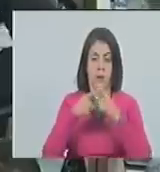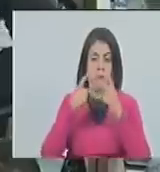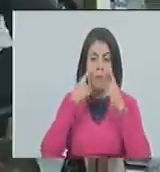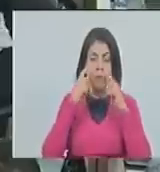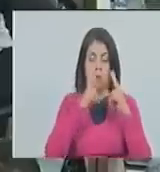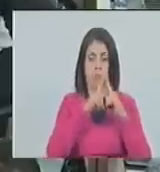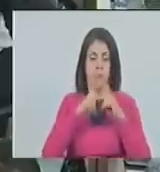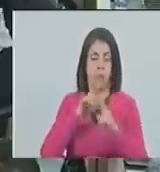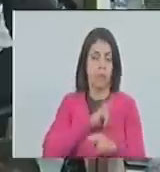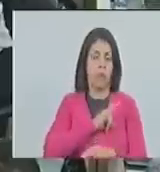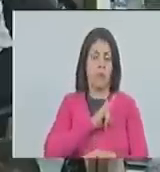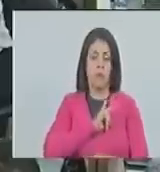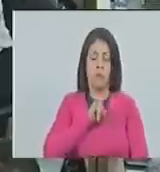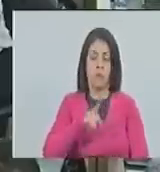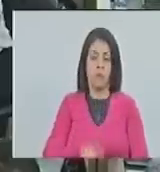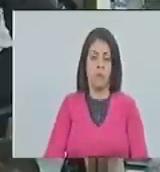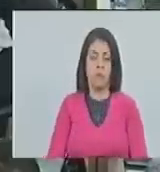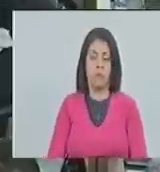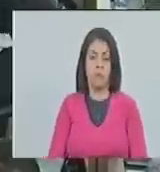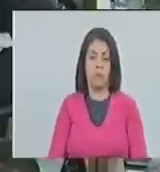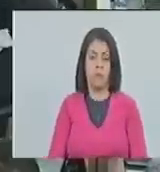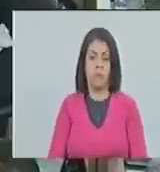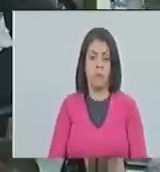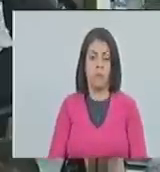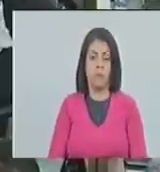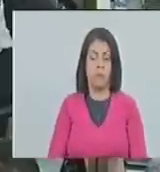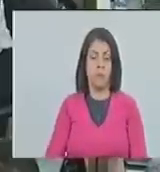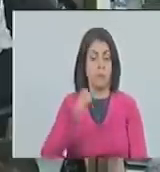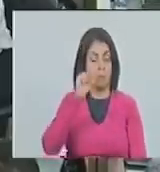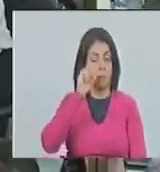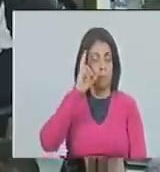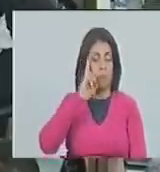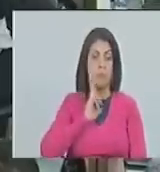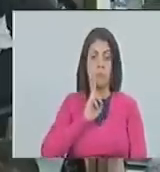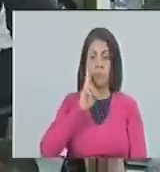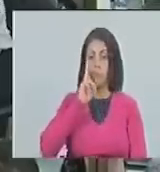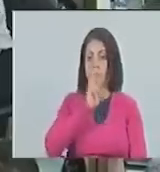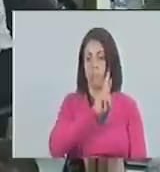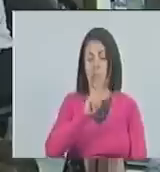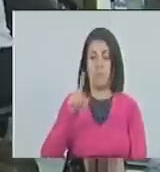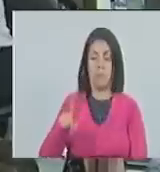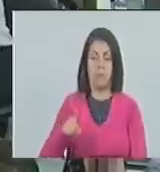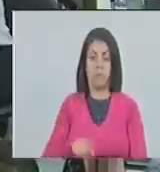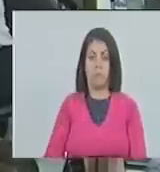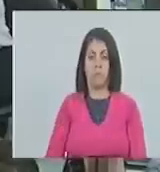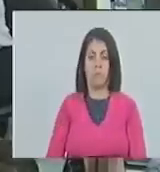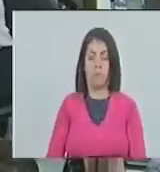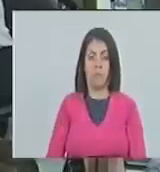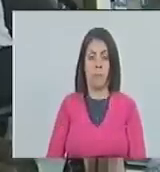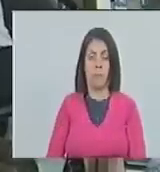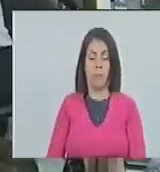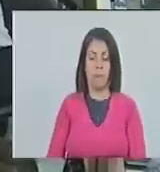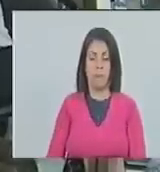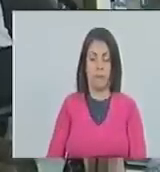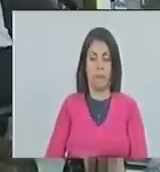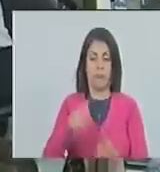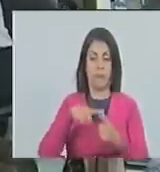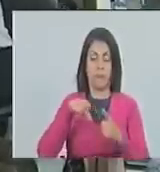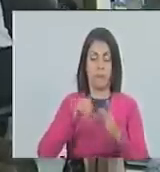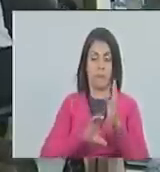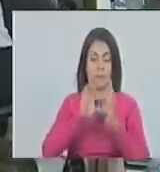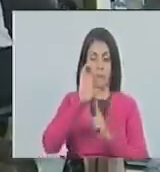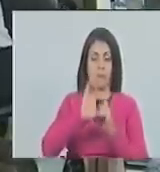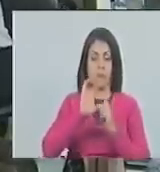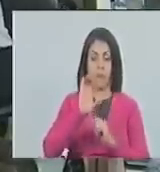en la universidad, profesor de la Simón Bolívar. Y fíjense lo que dice, y cito: el puntofijismo,